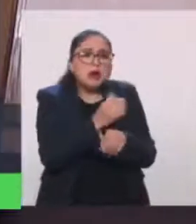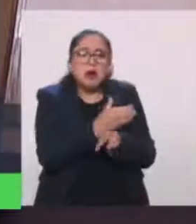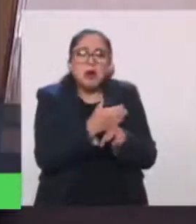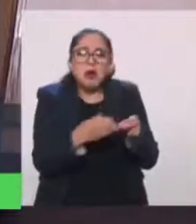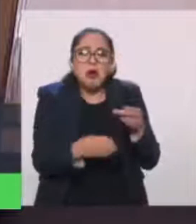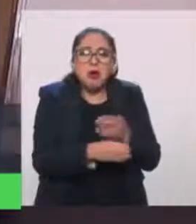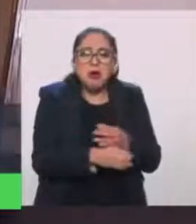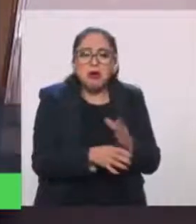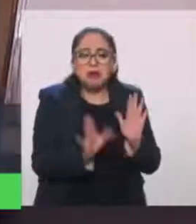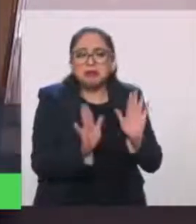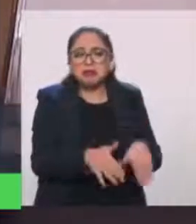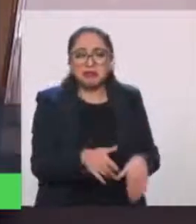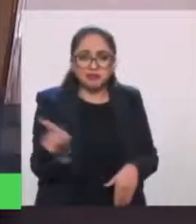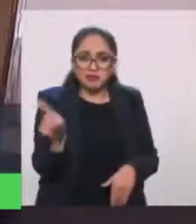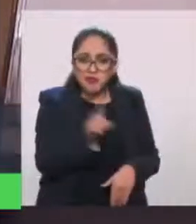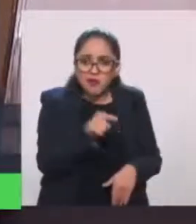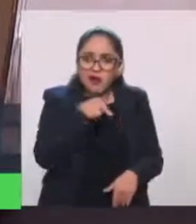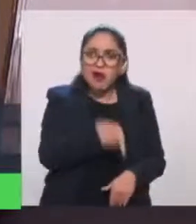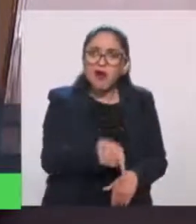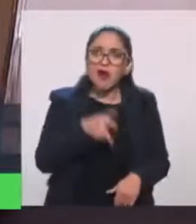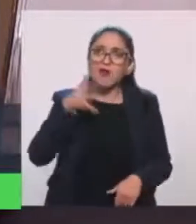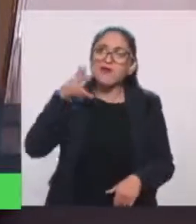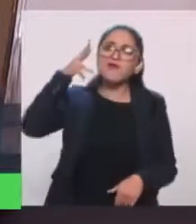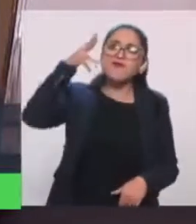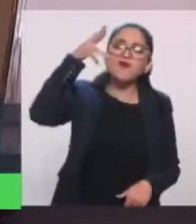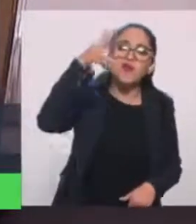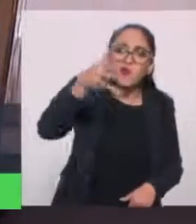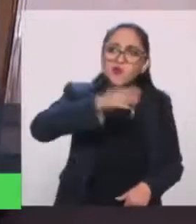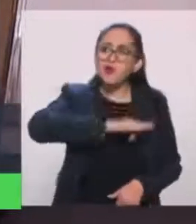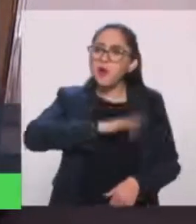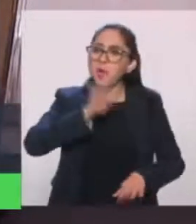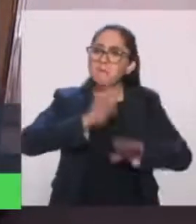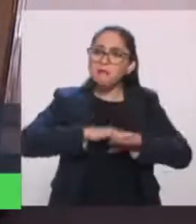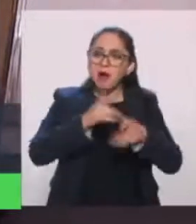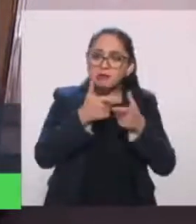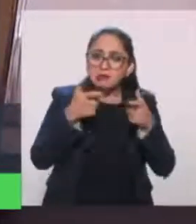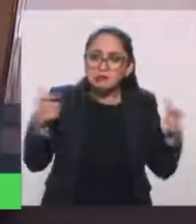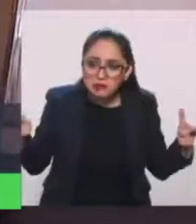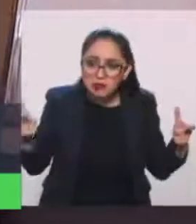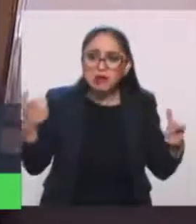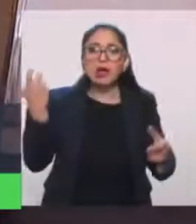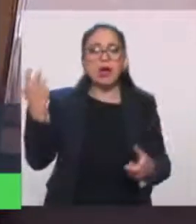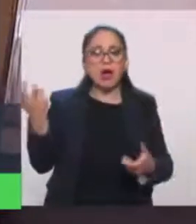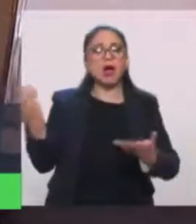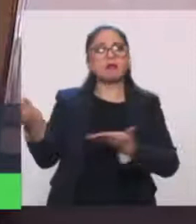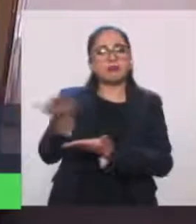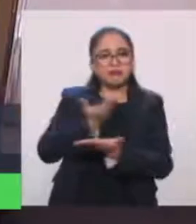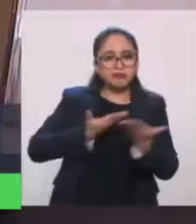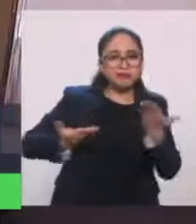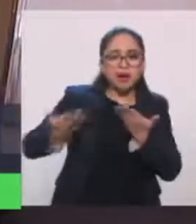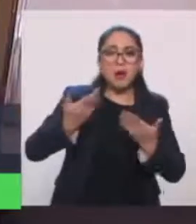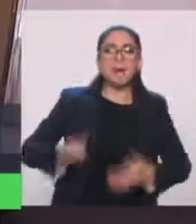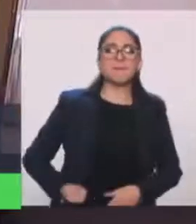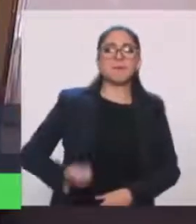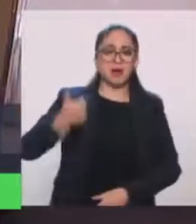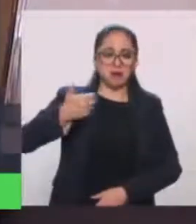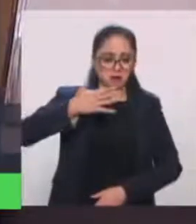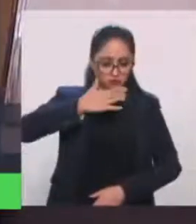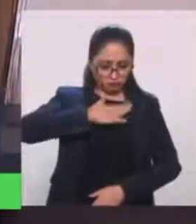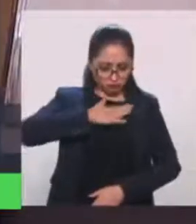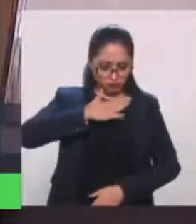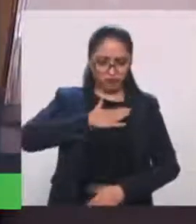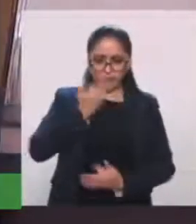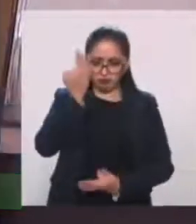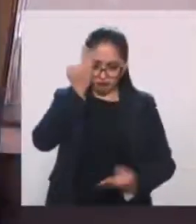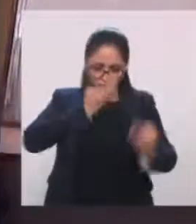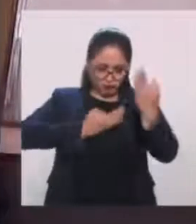cosas más grandes. Claro. Ahí soñé como activista porque soy muy solidaria. Primero me empoderé, me compuse yo